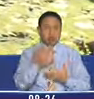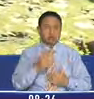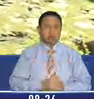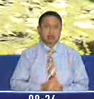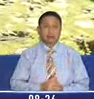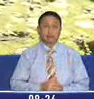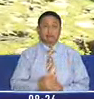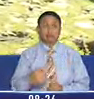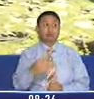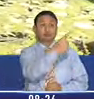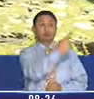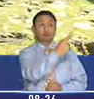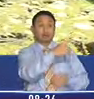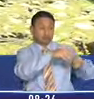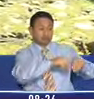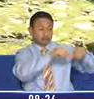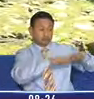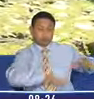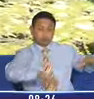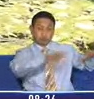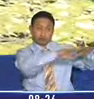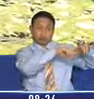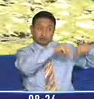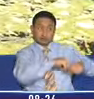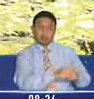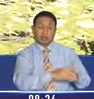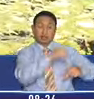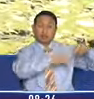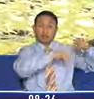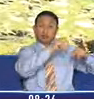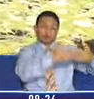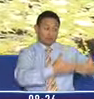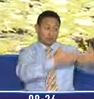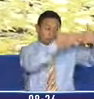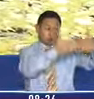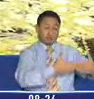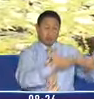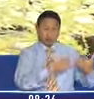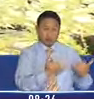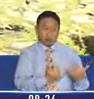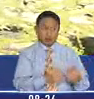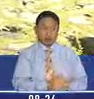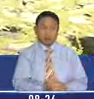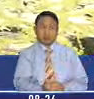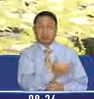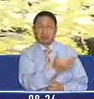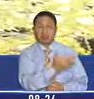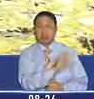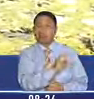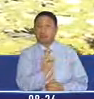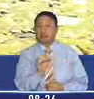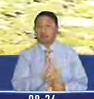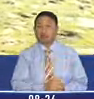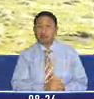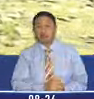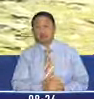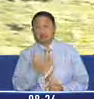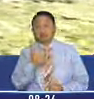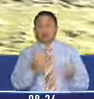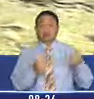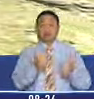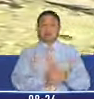por ejemplo, este lote de terreno, antes habían hacer cerramiento en municipio, todo eso. Pero ahora no. Aquí vienen carros,